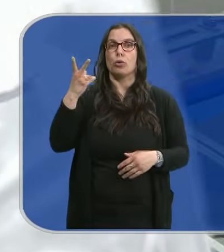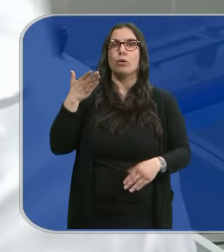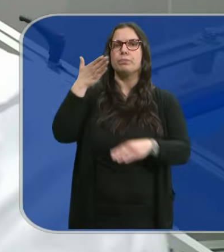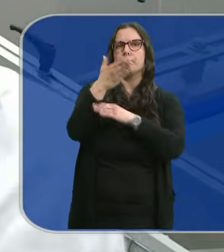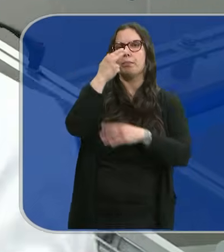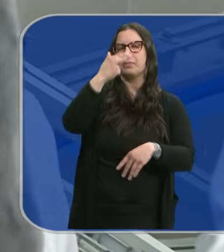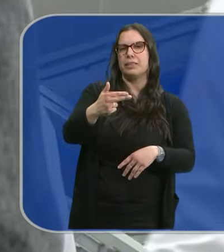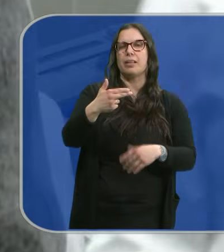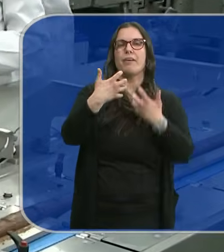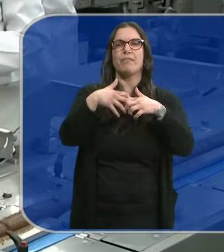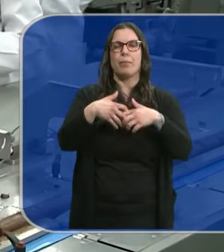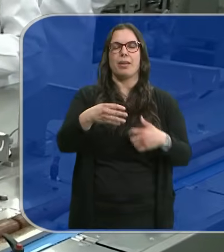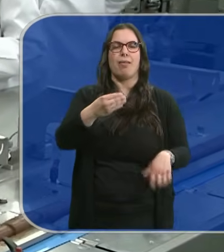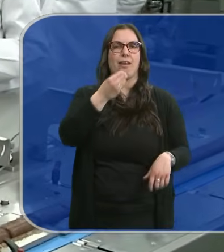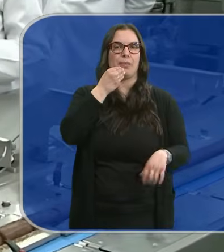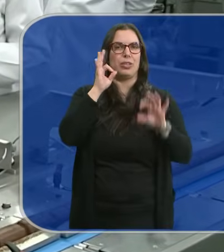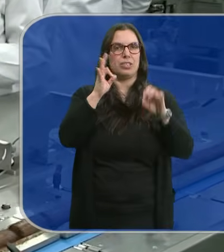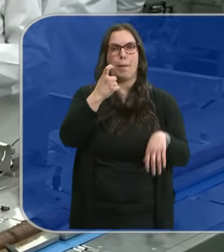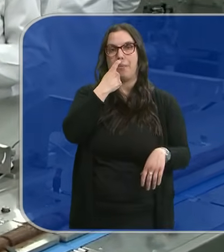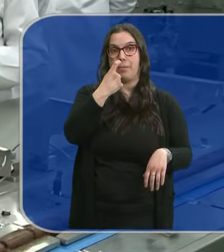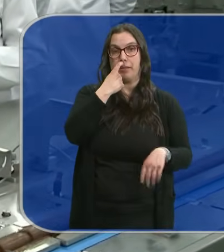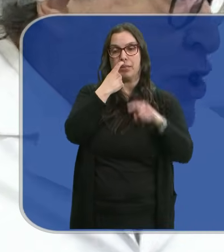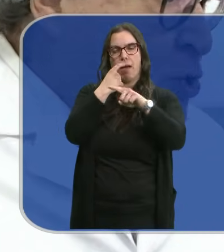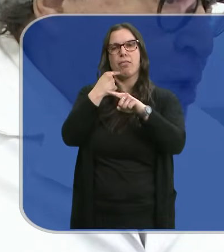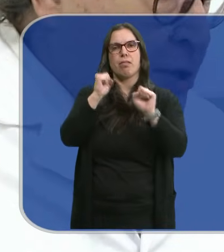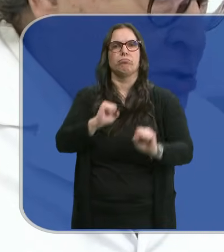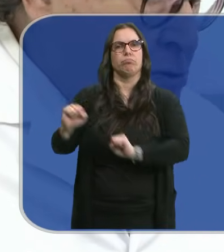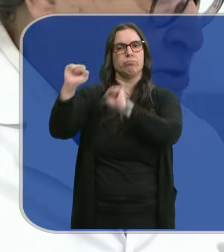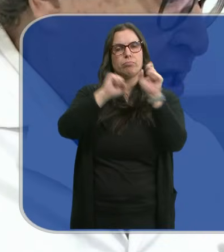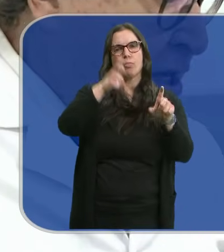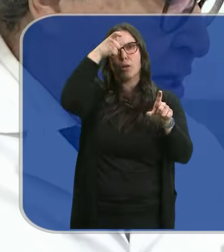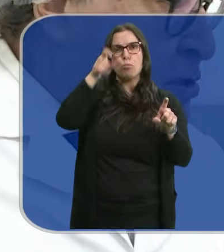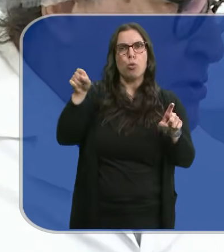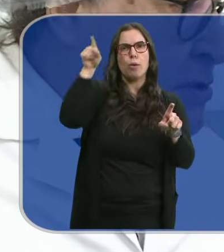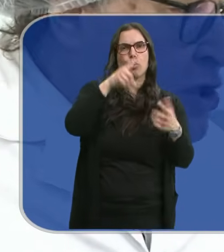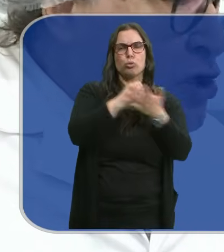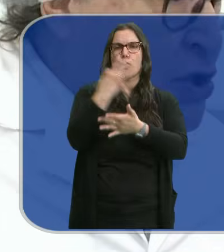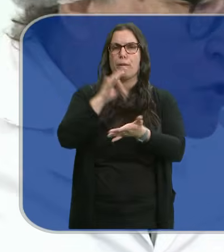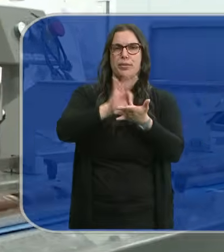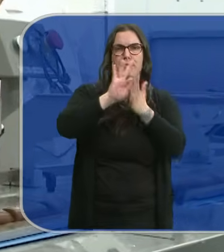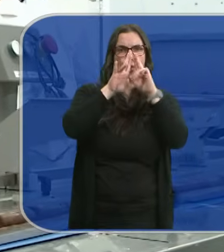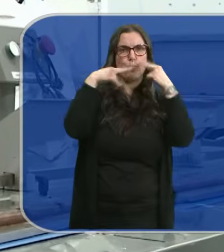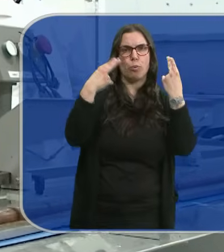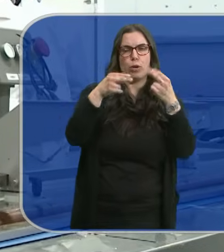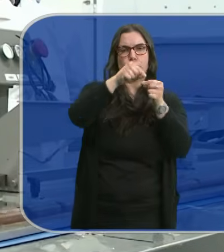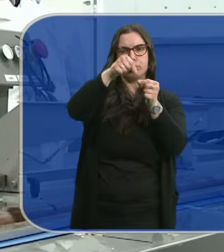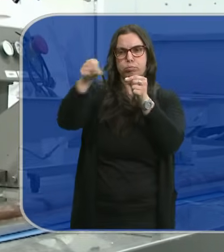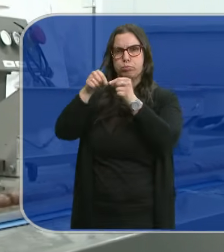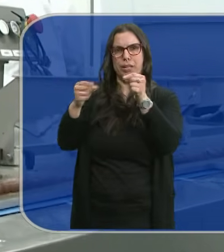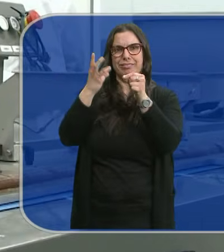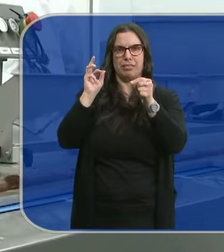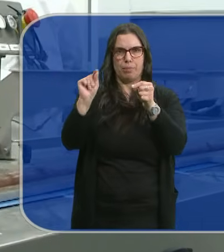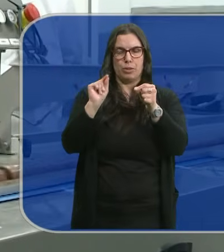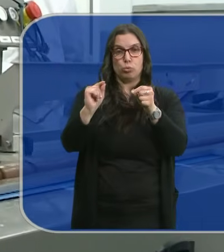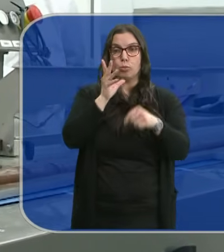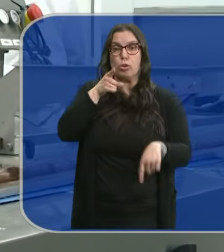visitado una fábrica de alimentación en Briviesca, en Burgos, y allí han defendido que todos los municipios deben de tener servicios públicos en un radio de media hora, porque